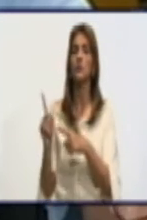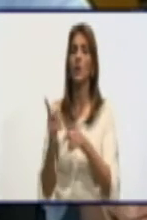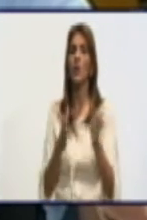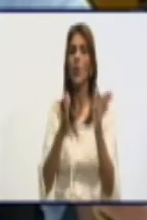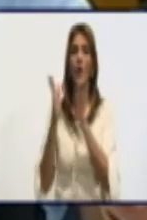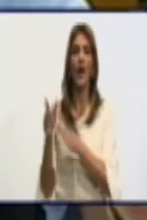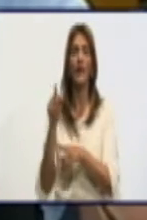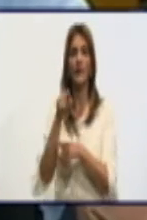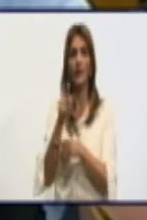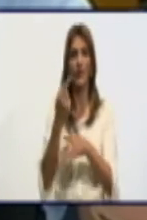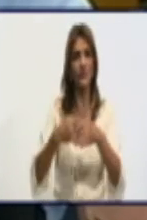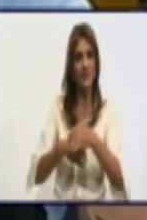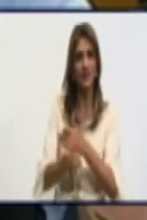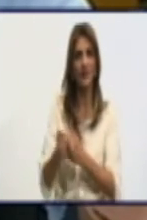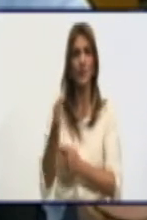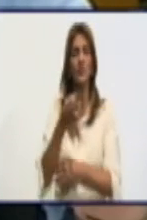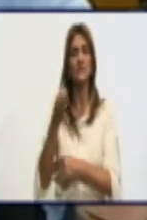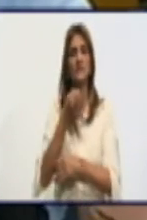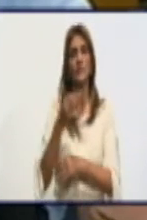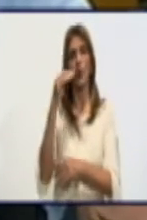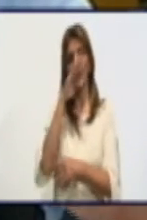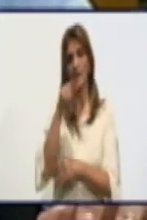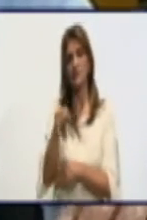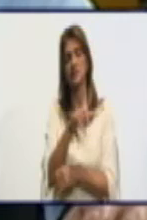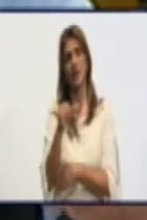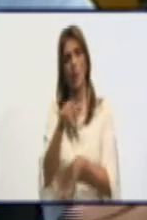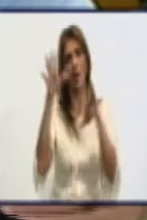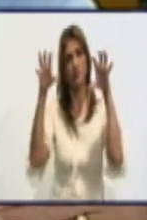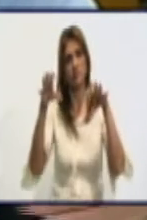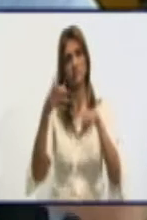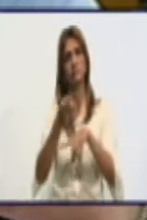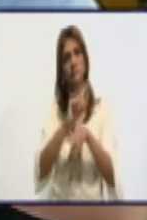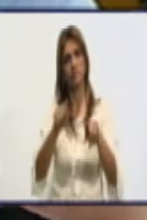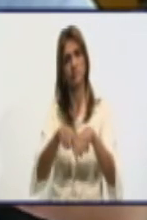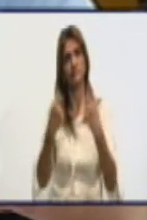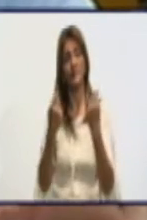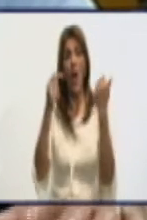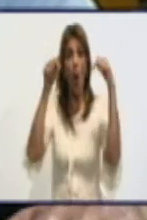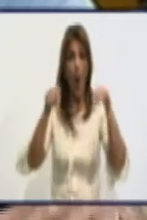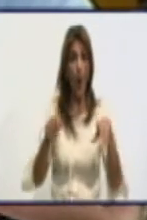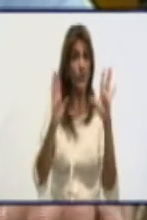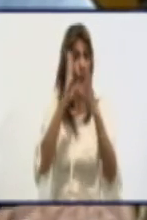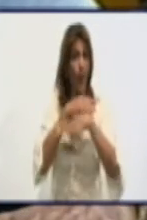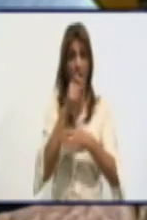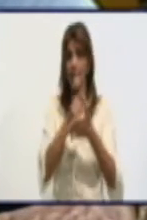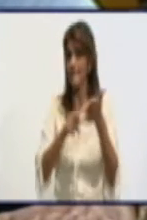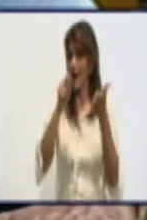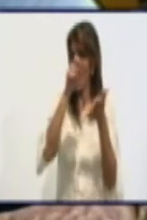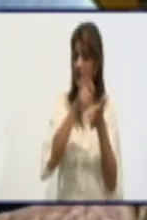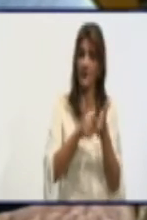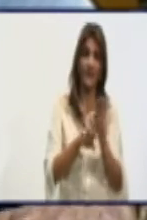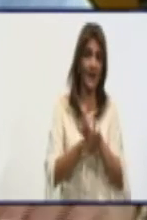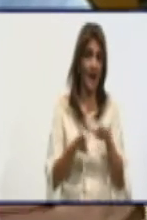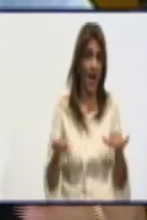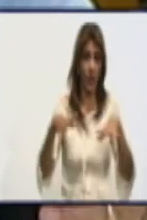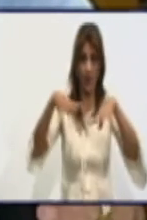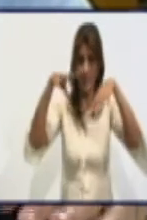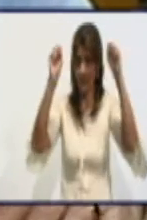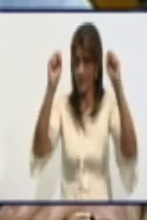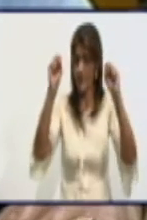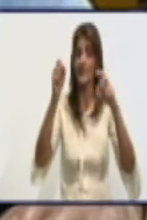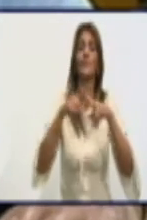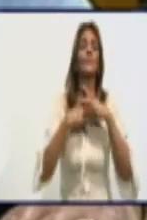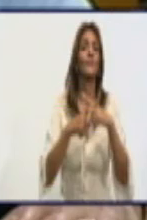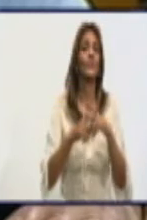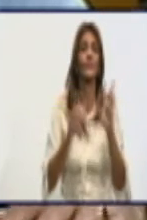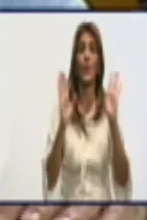provocado también por árboles en las líneas a raíz de las lluvias. Para hoy no hay previsto ningún trabajo planificado en las redes nuestras. Para mañana hay